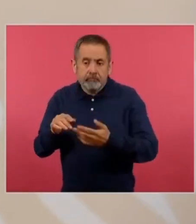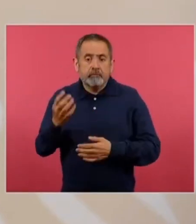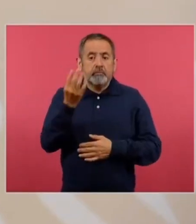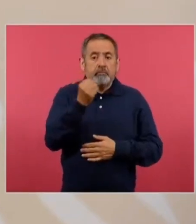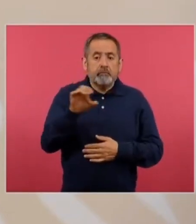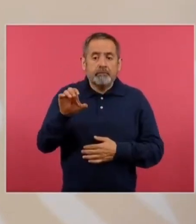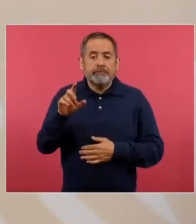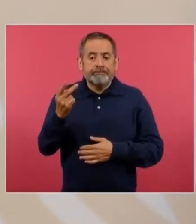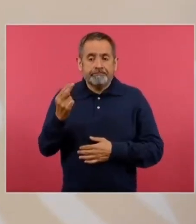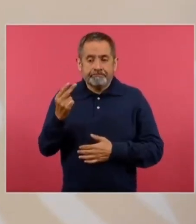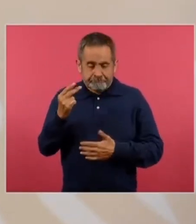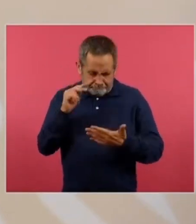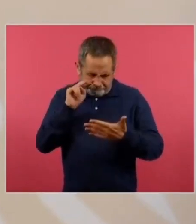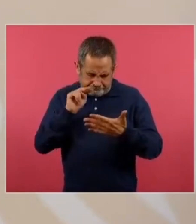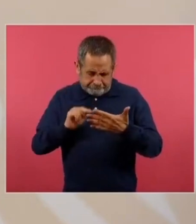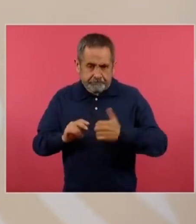925.